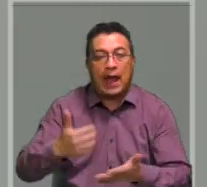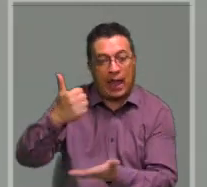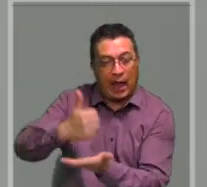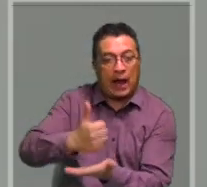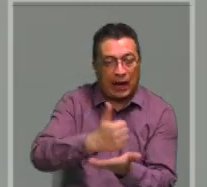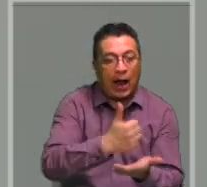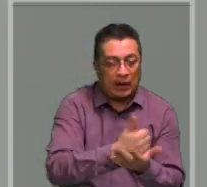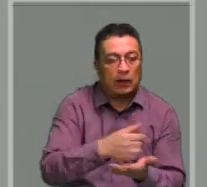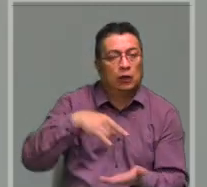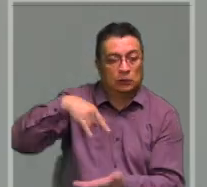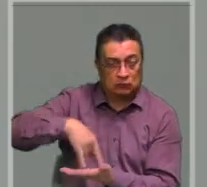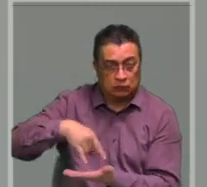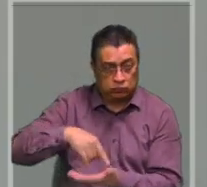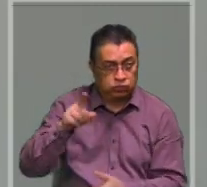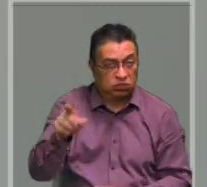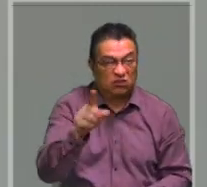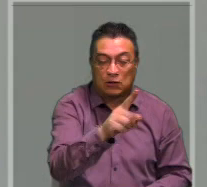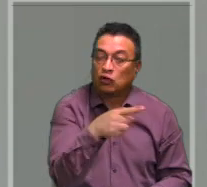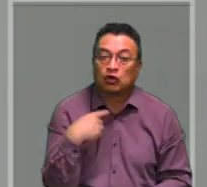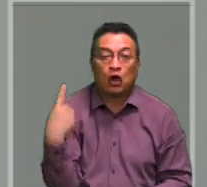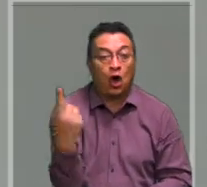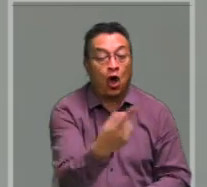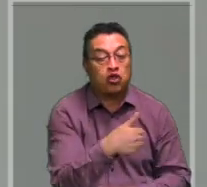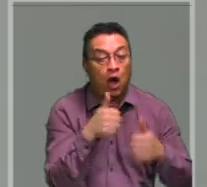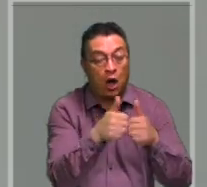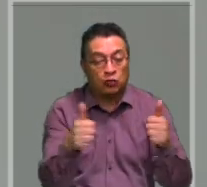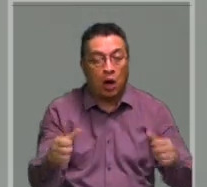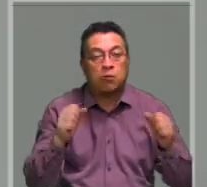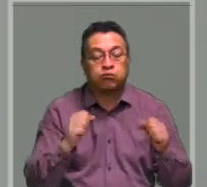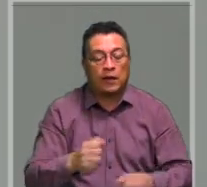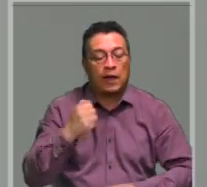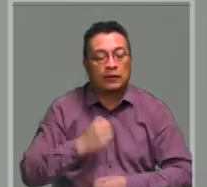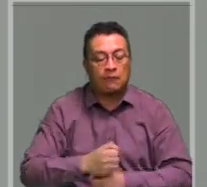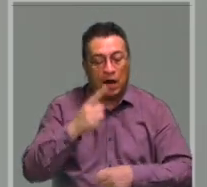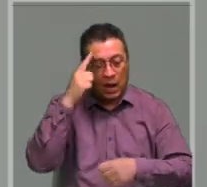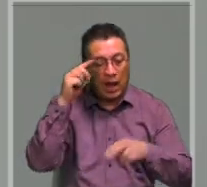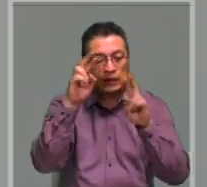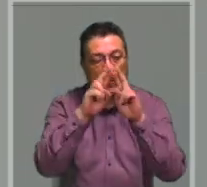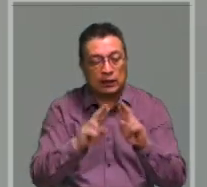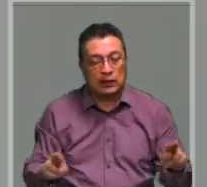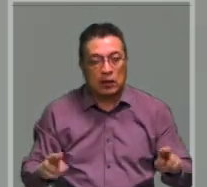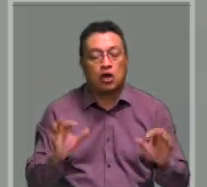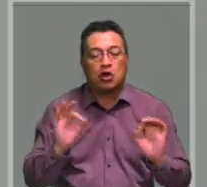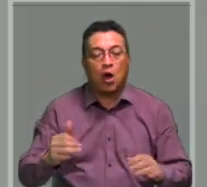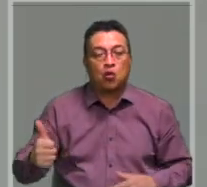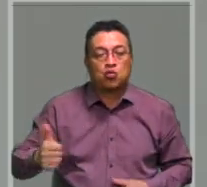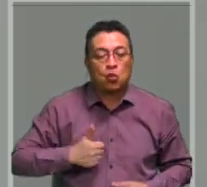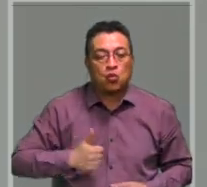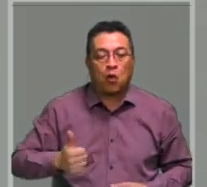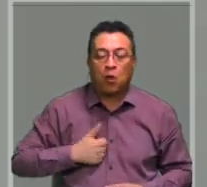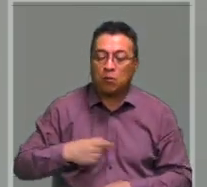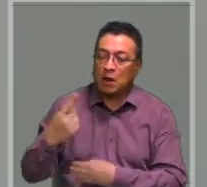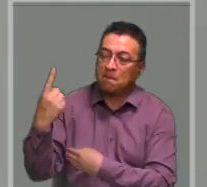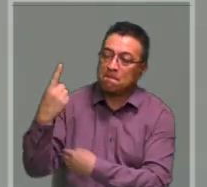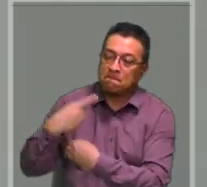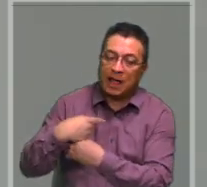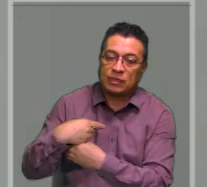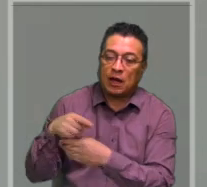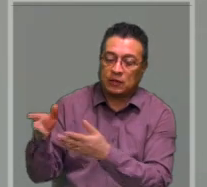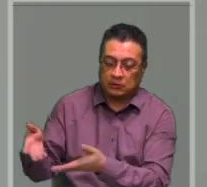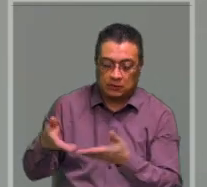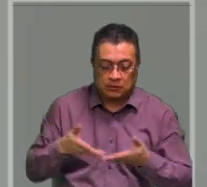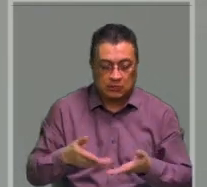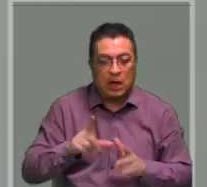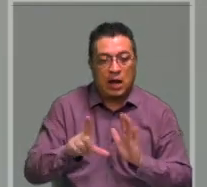que los parlamentarios para que todas las autoridades podamos trabajar tranquilamente y cumplir con el mandato que nos da el